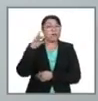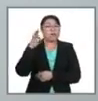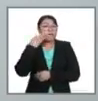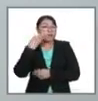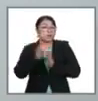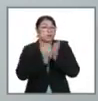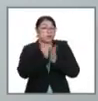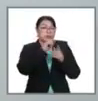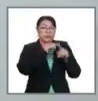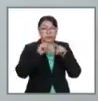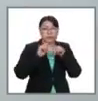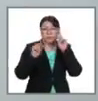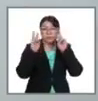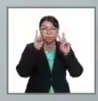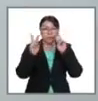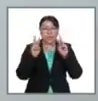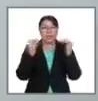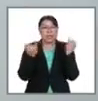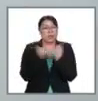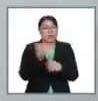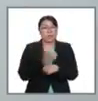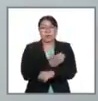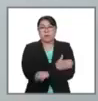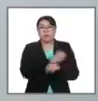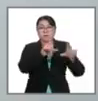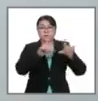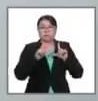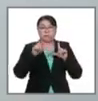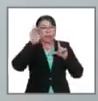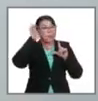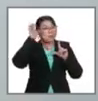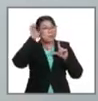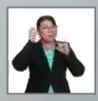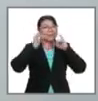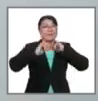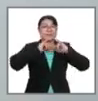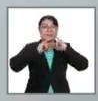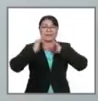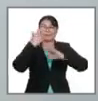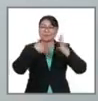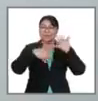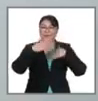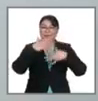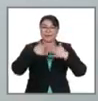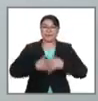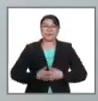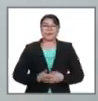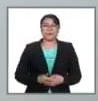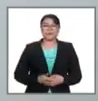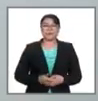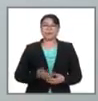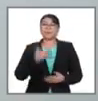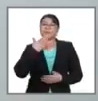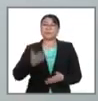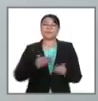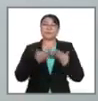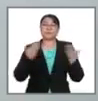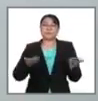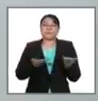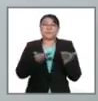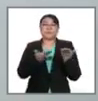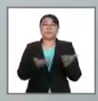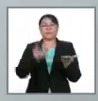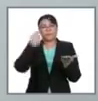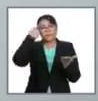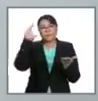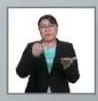oficiales asimismo a mi compañera eunice mendoza en la interpretación de la lengua de señas mexicana ahora bien sabemos la palabra